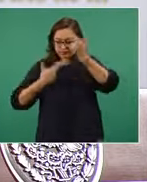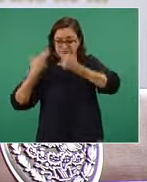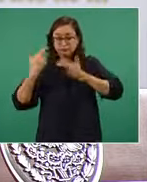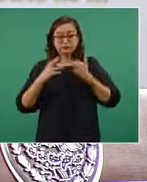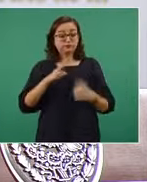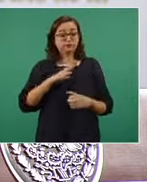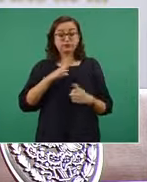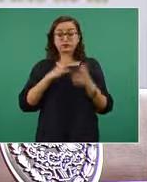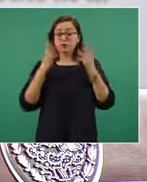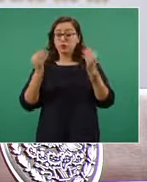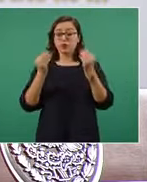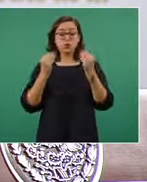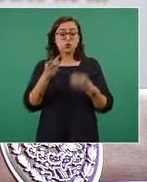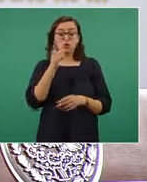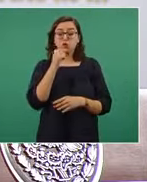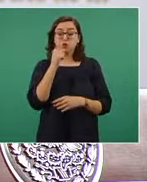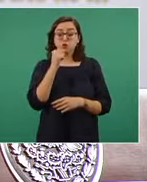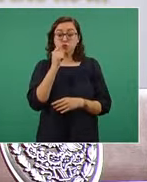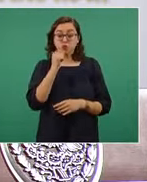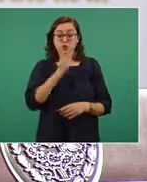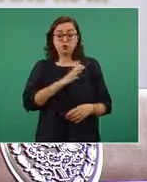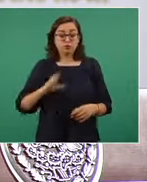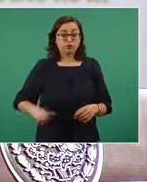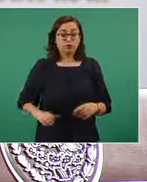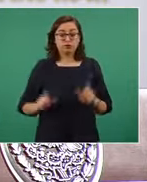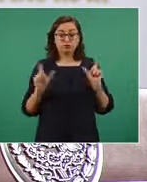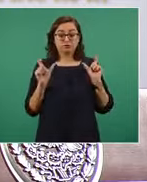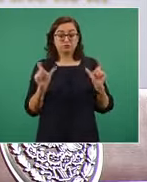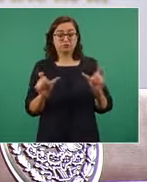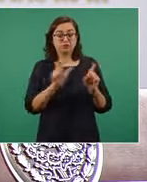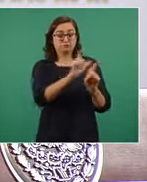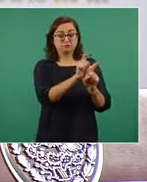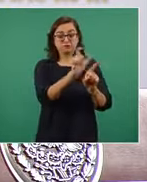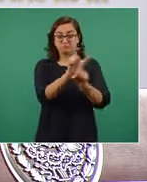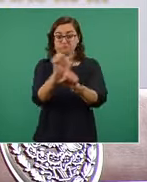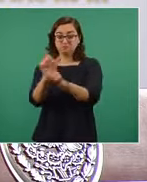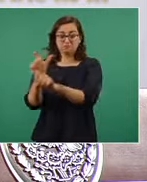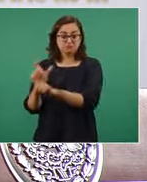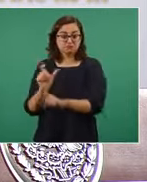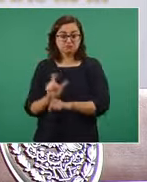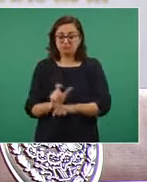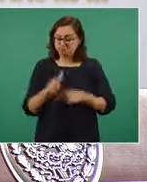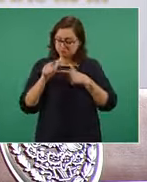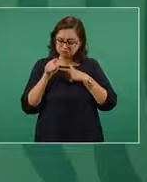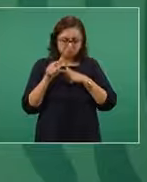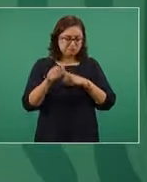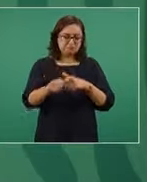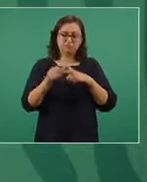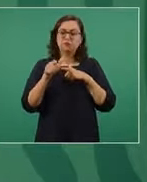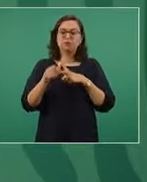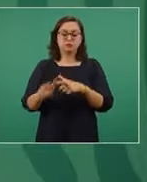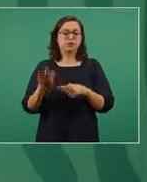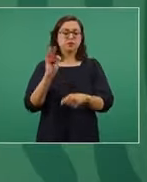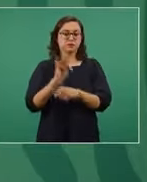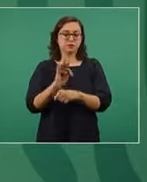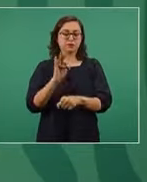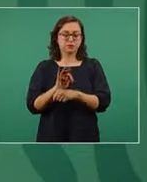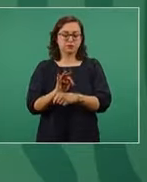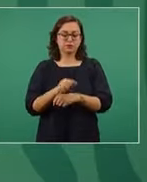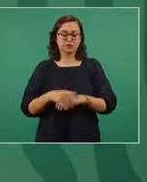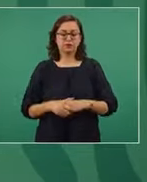protegiendo a candidatos, lo vamos a seguir realizando, se va a seguir llevando a cabo la protección de